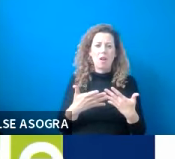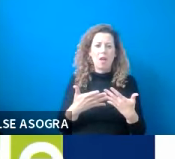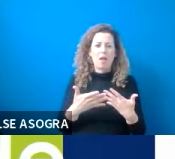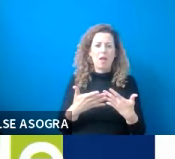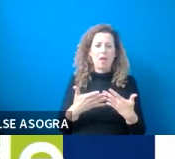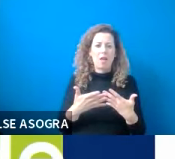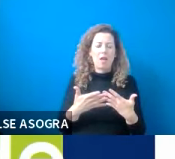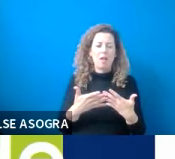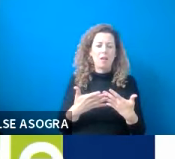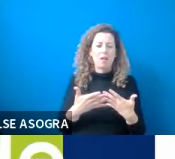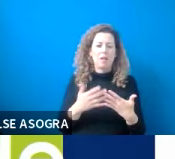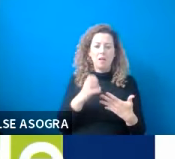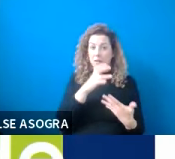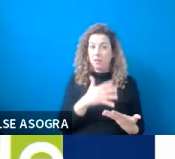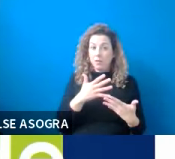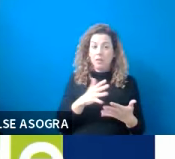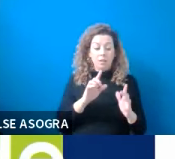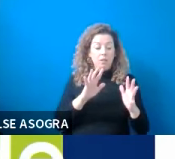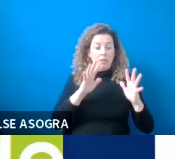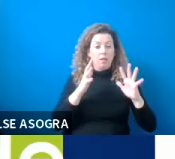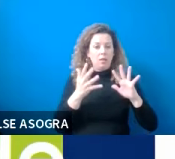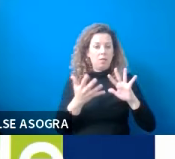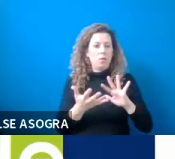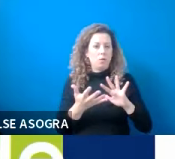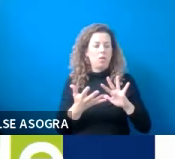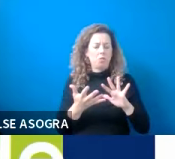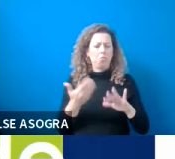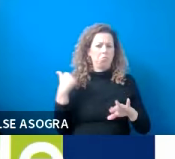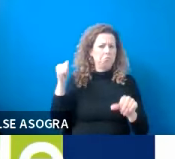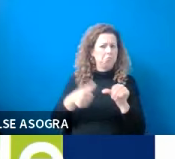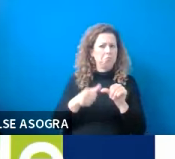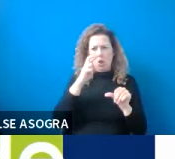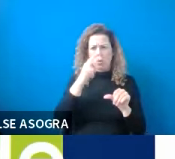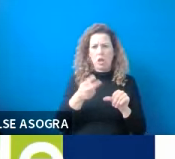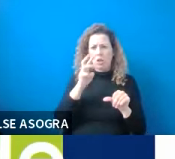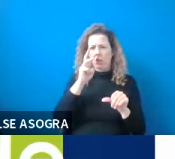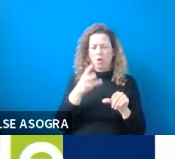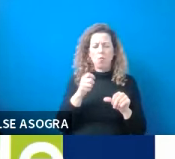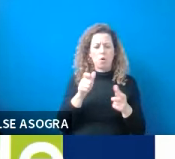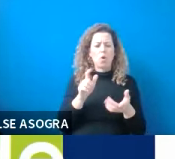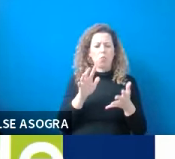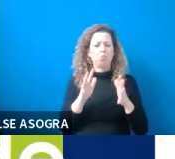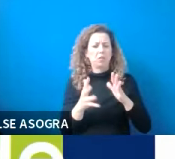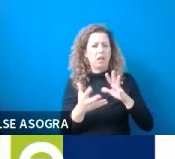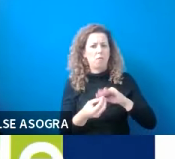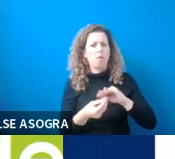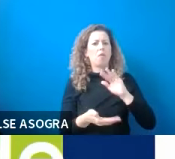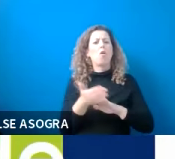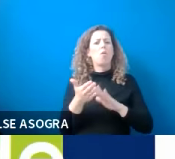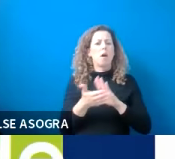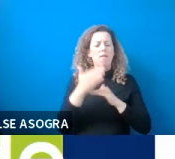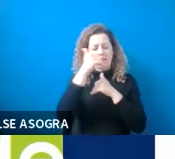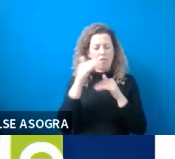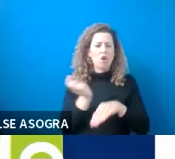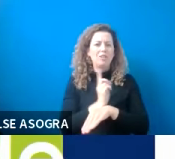de la evolución de la atención temprana, llevamos dos o tres años en un proceso de transformación hacia una atención temprana